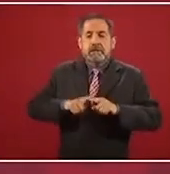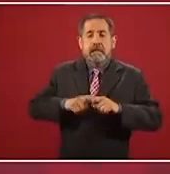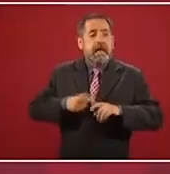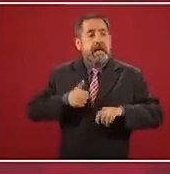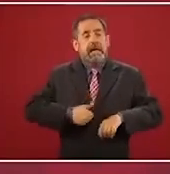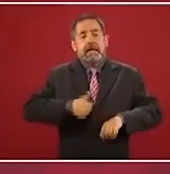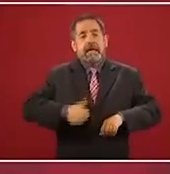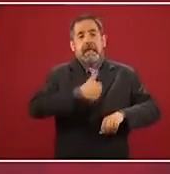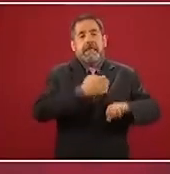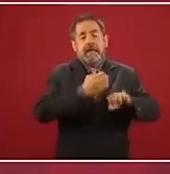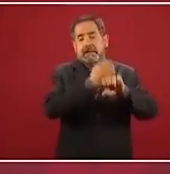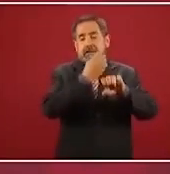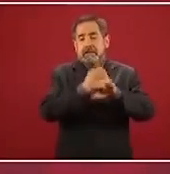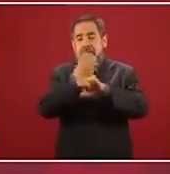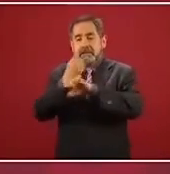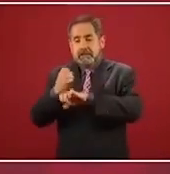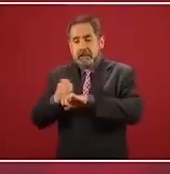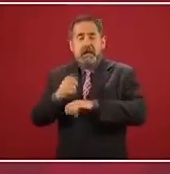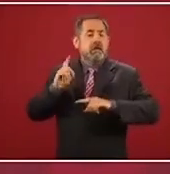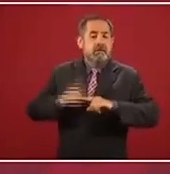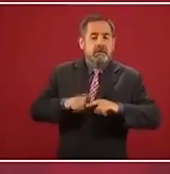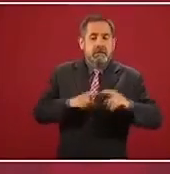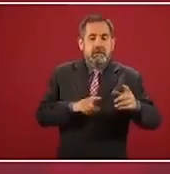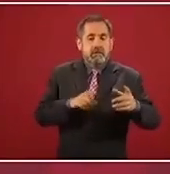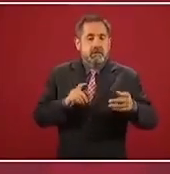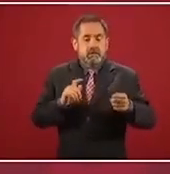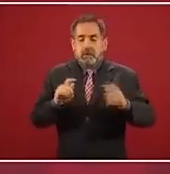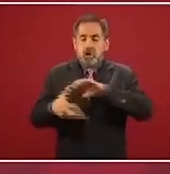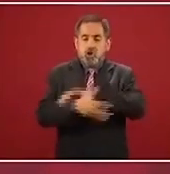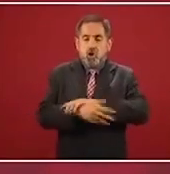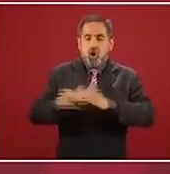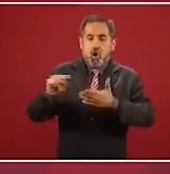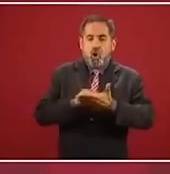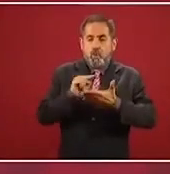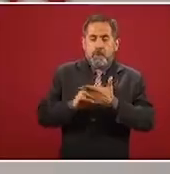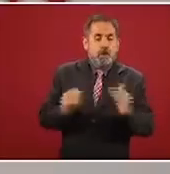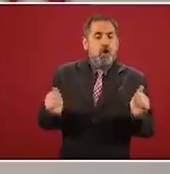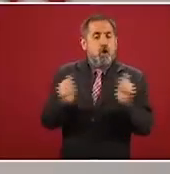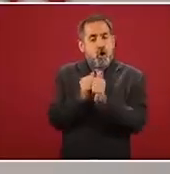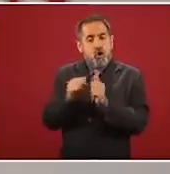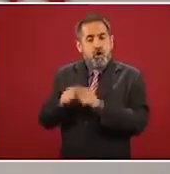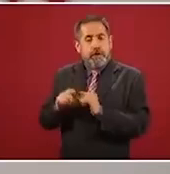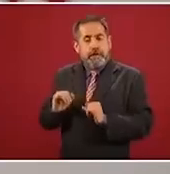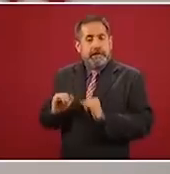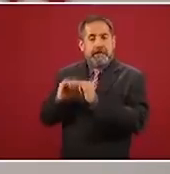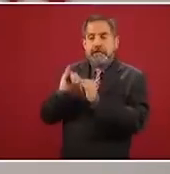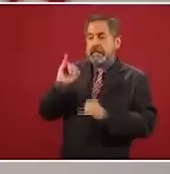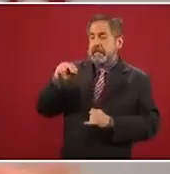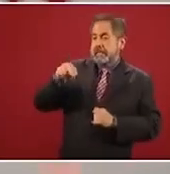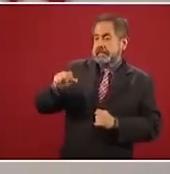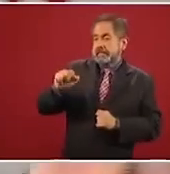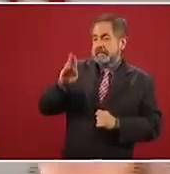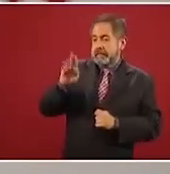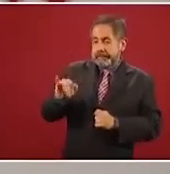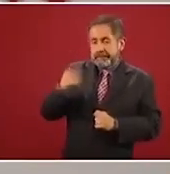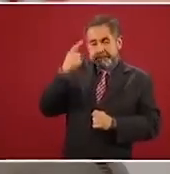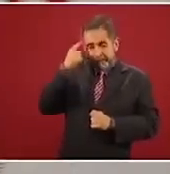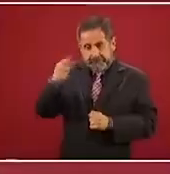estado pasará a hacer convenios específicos con el Instituto de Salud para el Bienestar